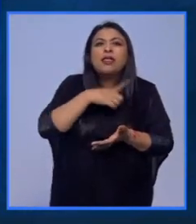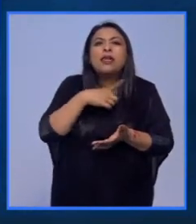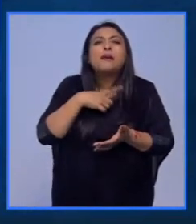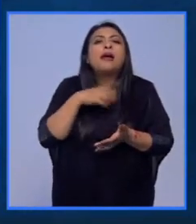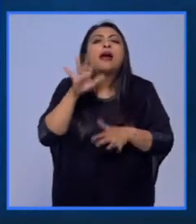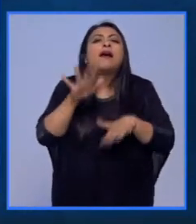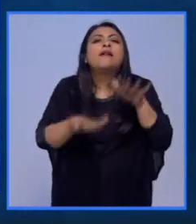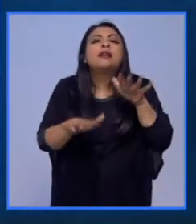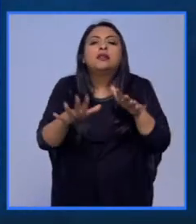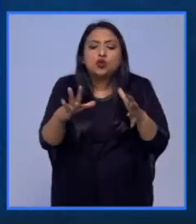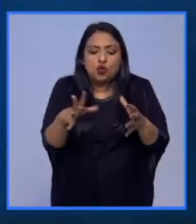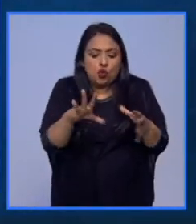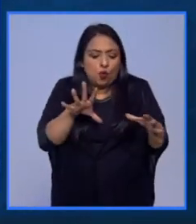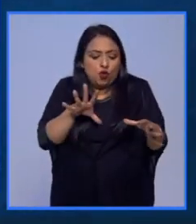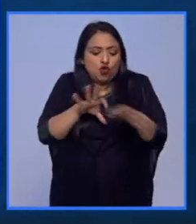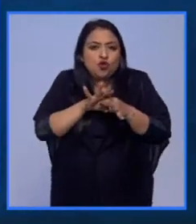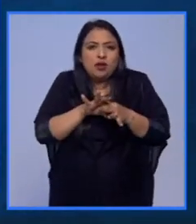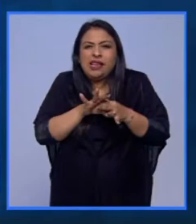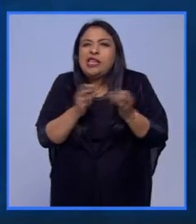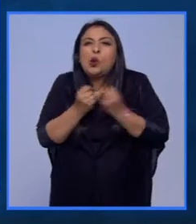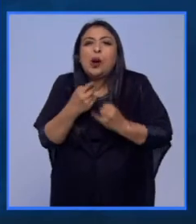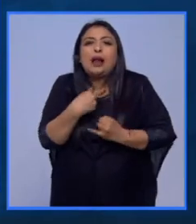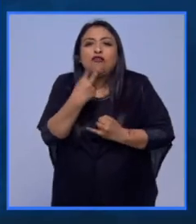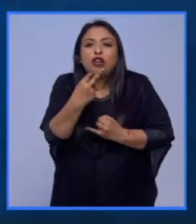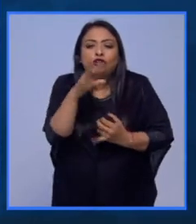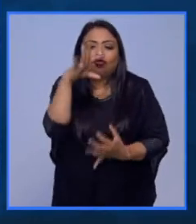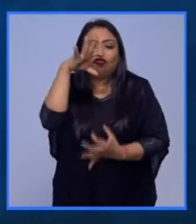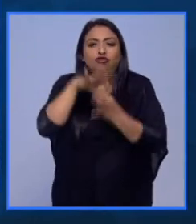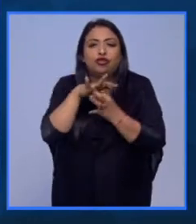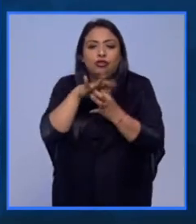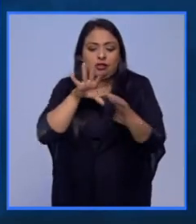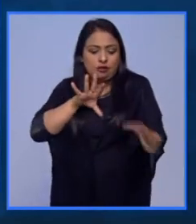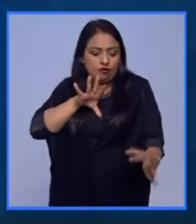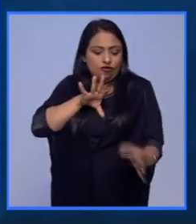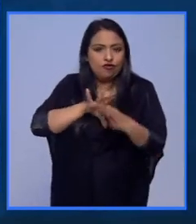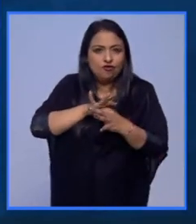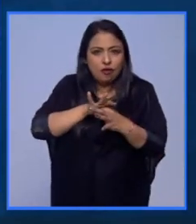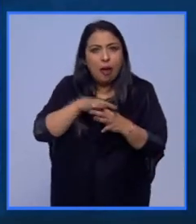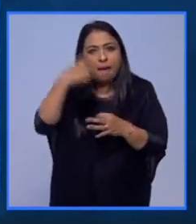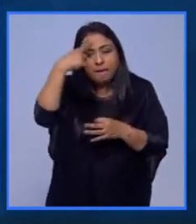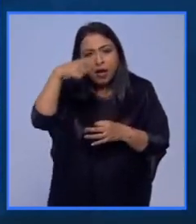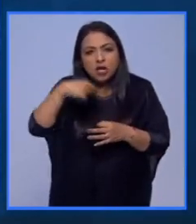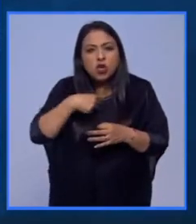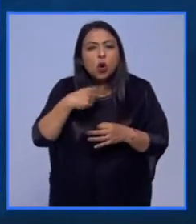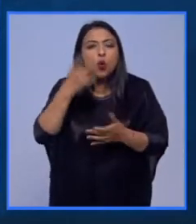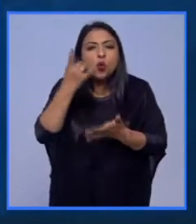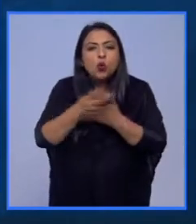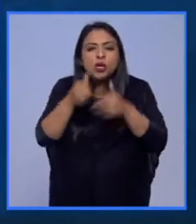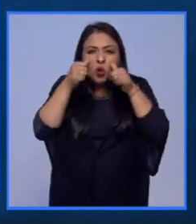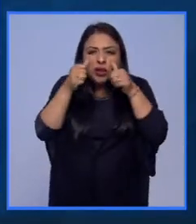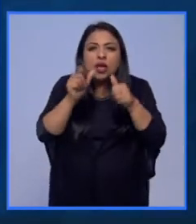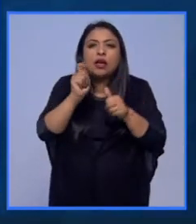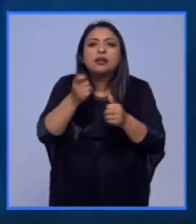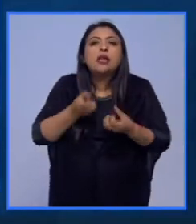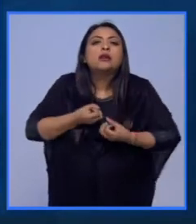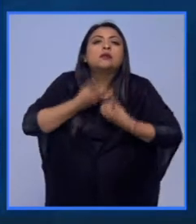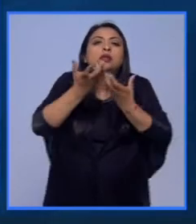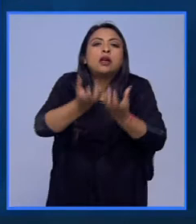él sea parte de ti, como la voz, para que tú solamente estés pendiente de expresar la